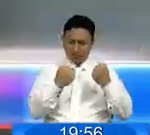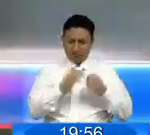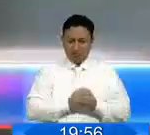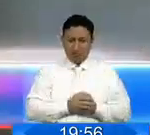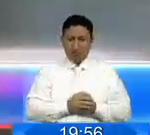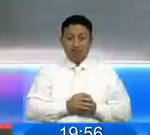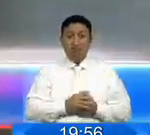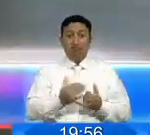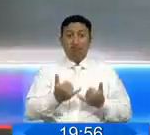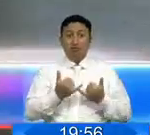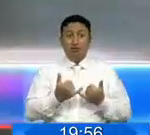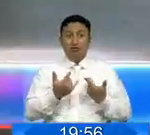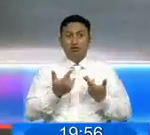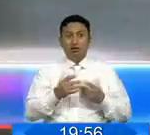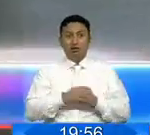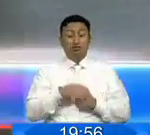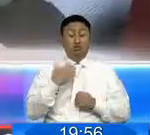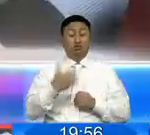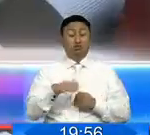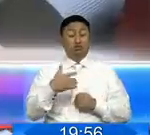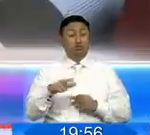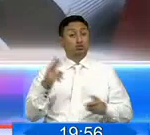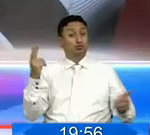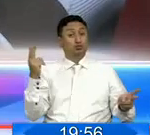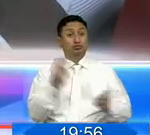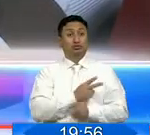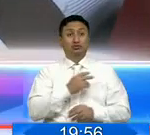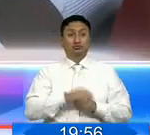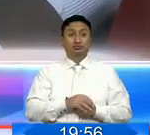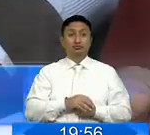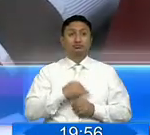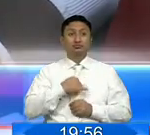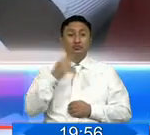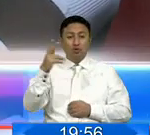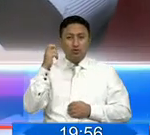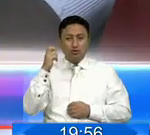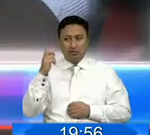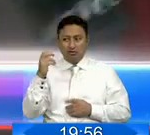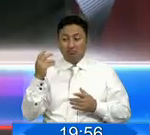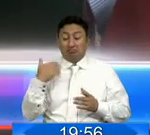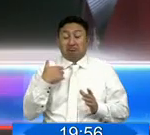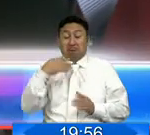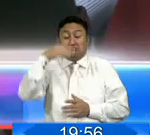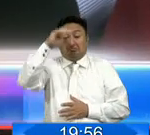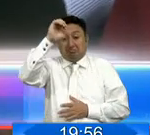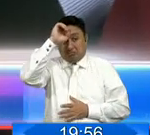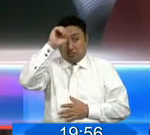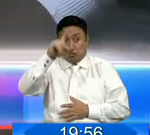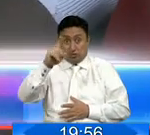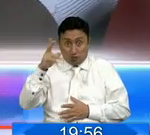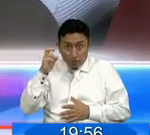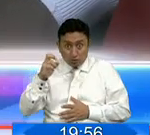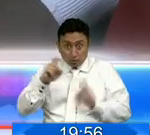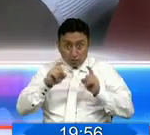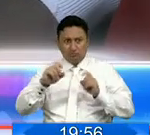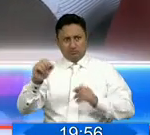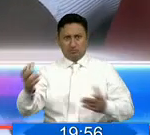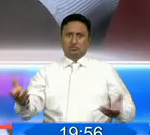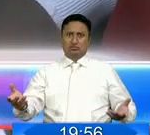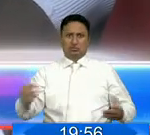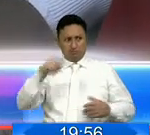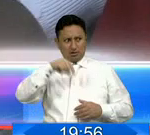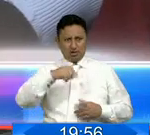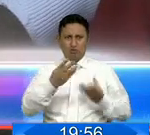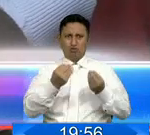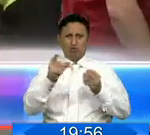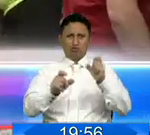que en esta ocasión las cosas fueron más graves. Oía la bulla, el escándalo, pero no sé. Ah, pero sí se escuchó escándalo. Claro, sí había